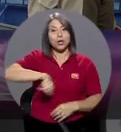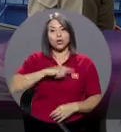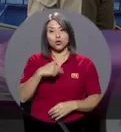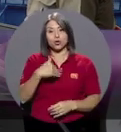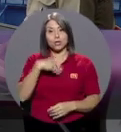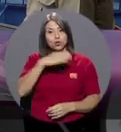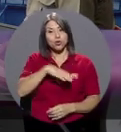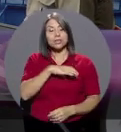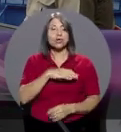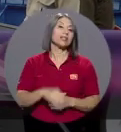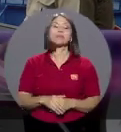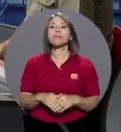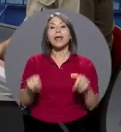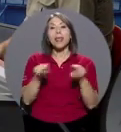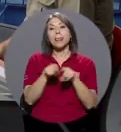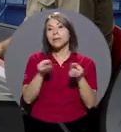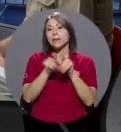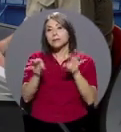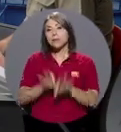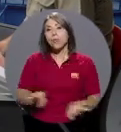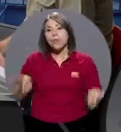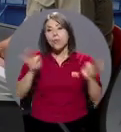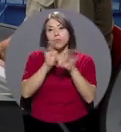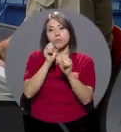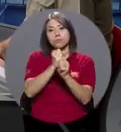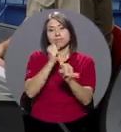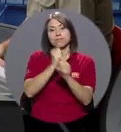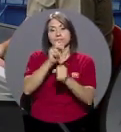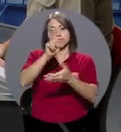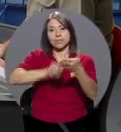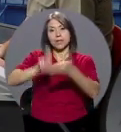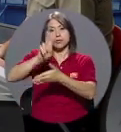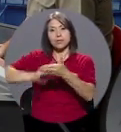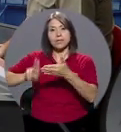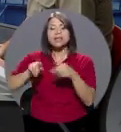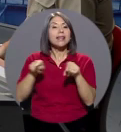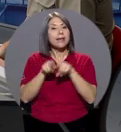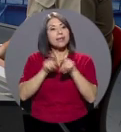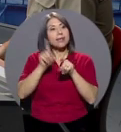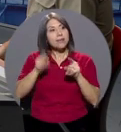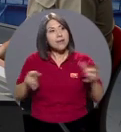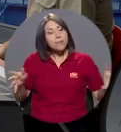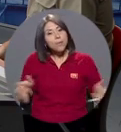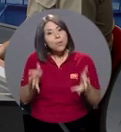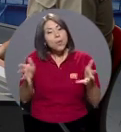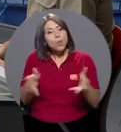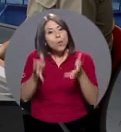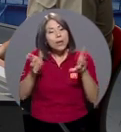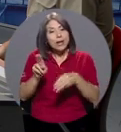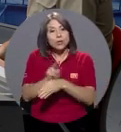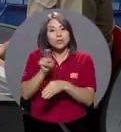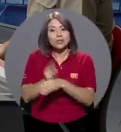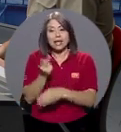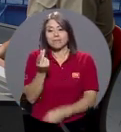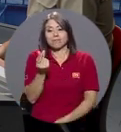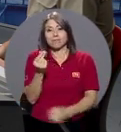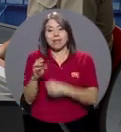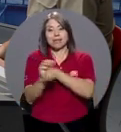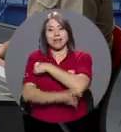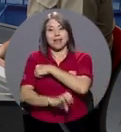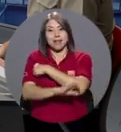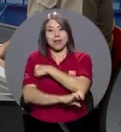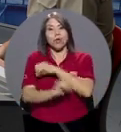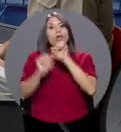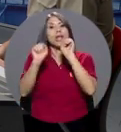condiciones. También vemos que el tema es muy importante lo que hacen las universidades, pero también hay que promover la inversión de